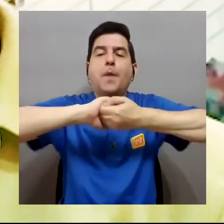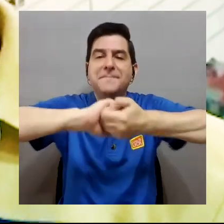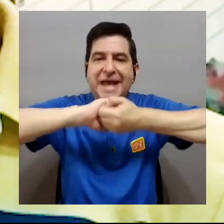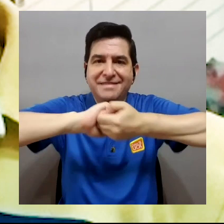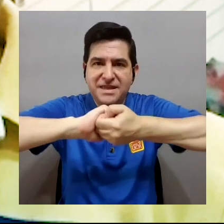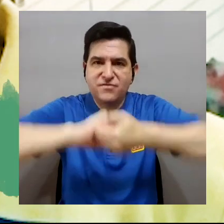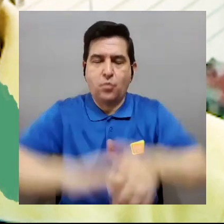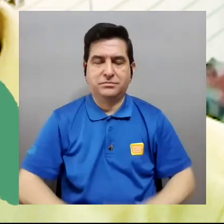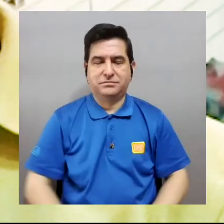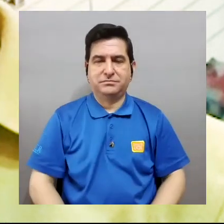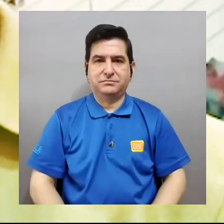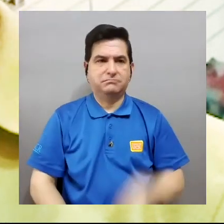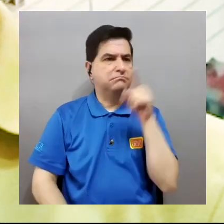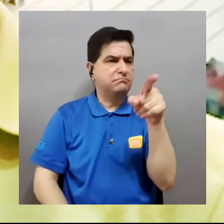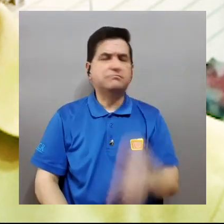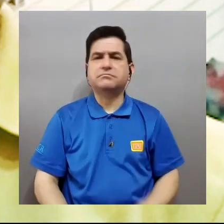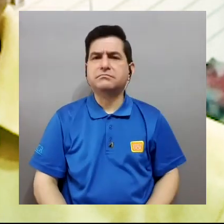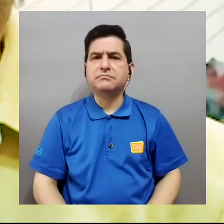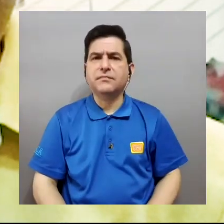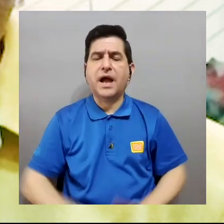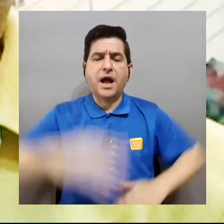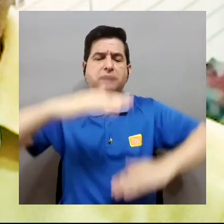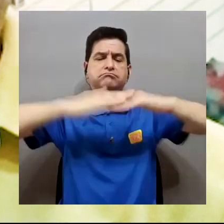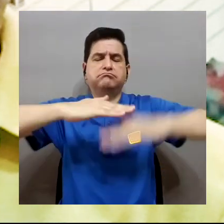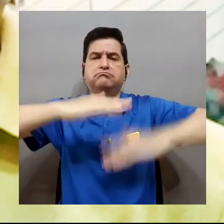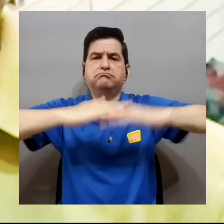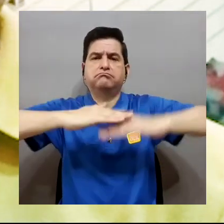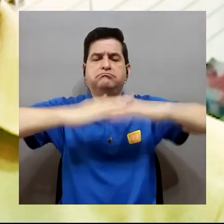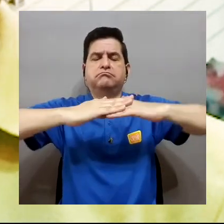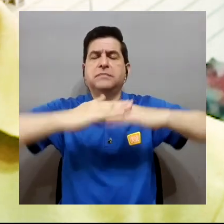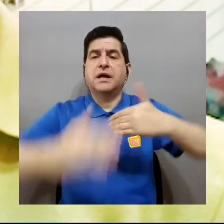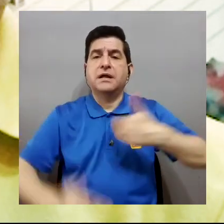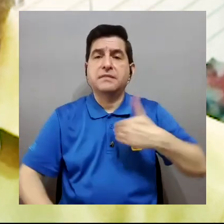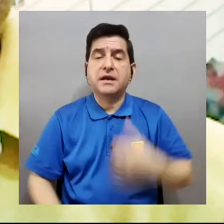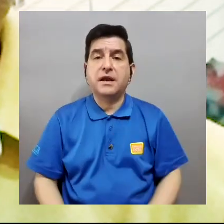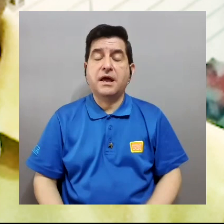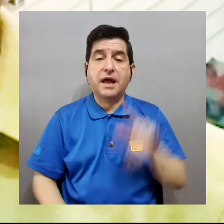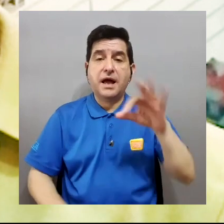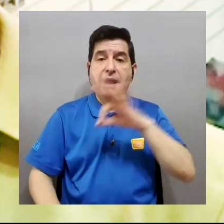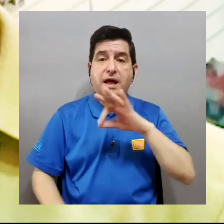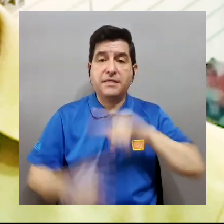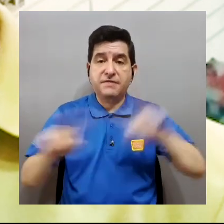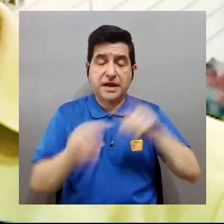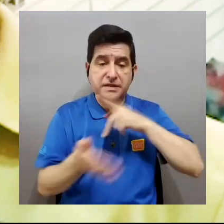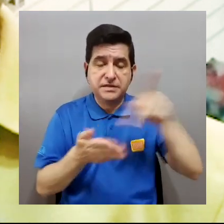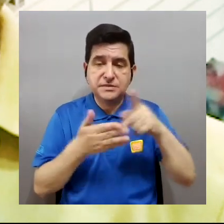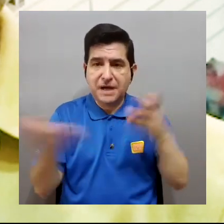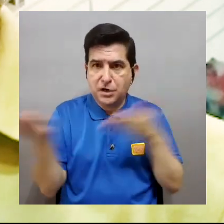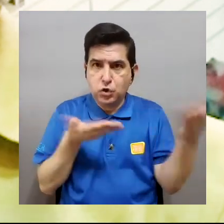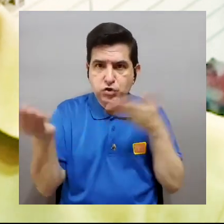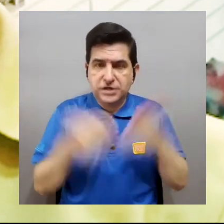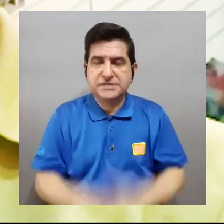cooperativos, donde se le ponen tope a los honorarios, a